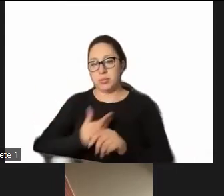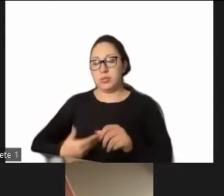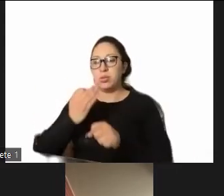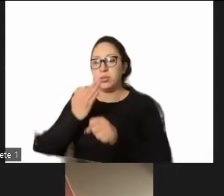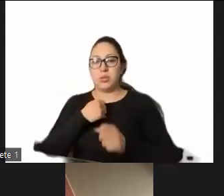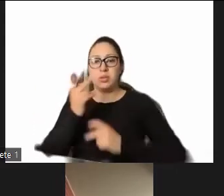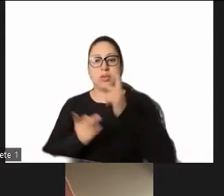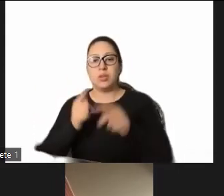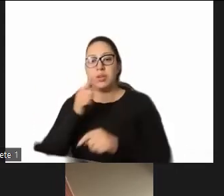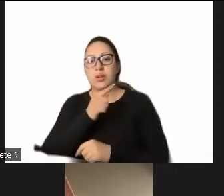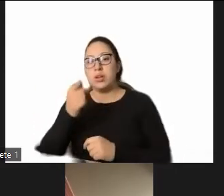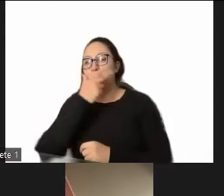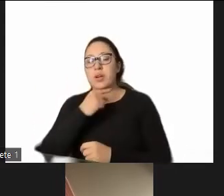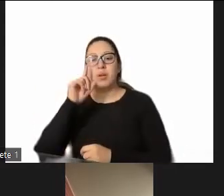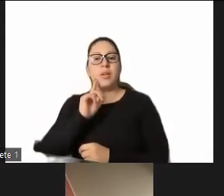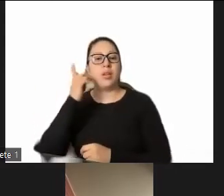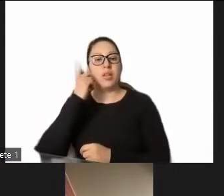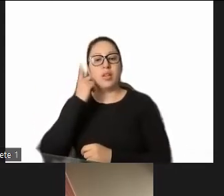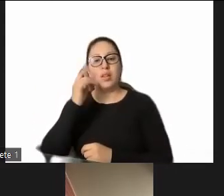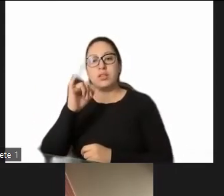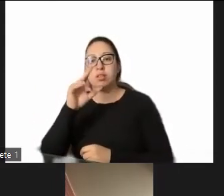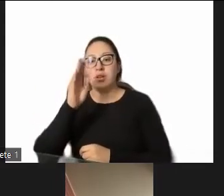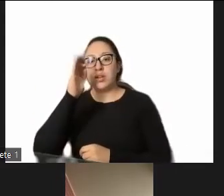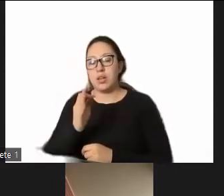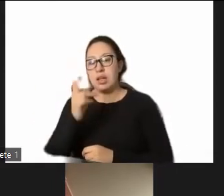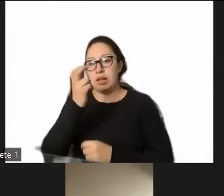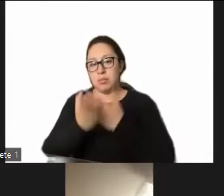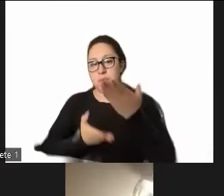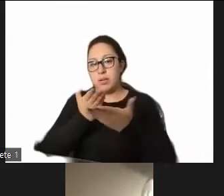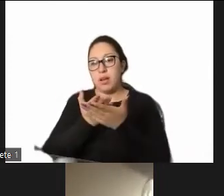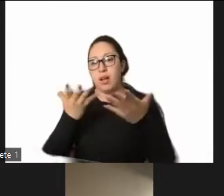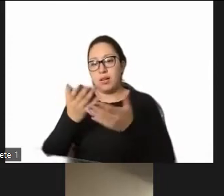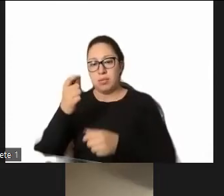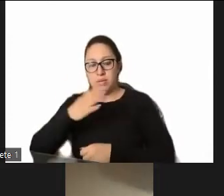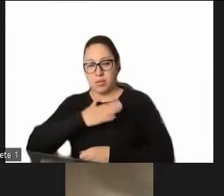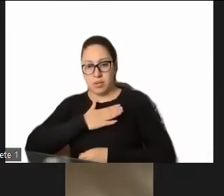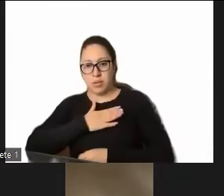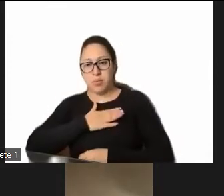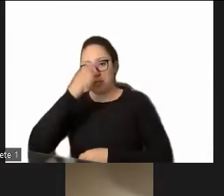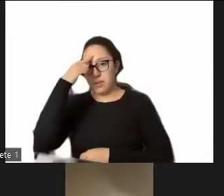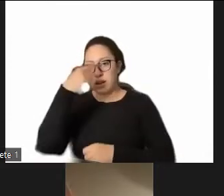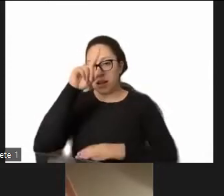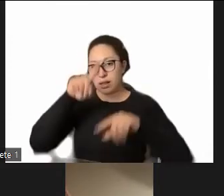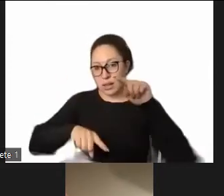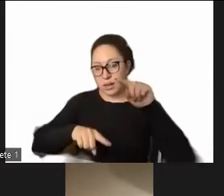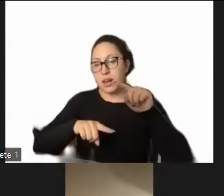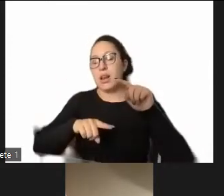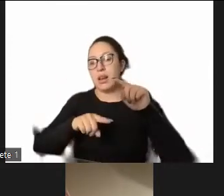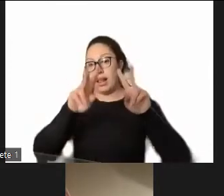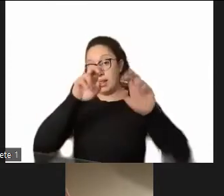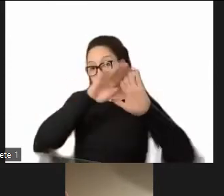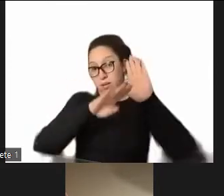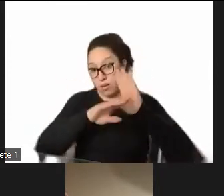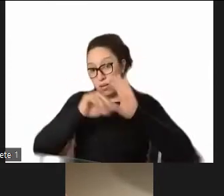las y los presentes la solicitud propuesta por un servidor en el sentido de retirar del orden del día de